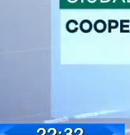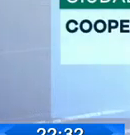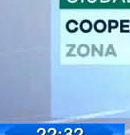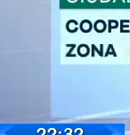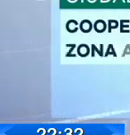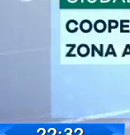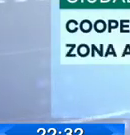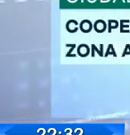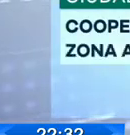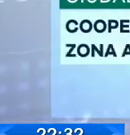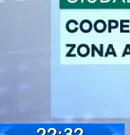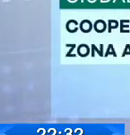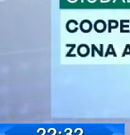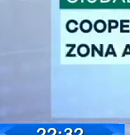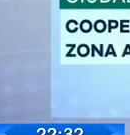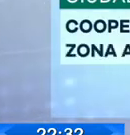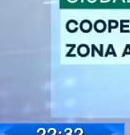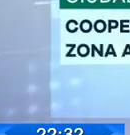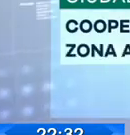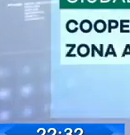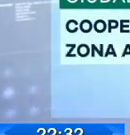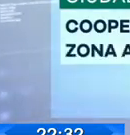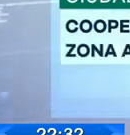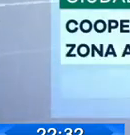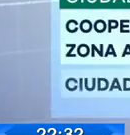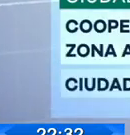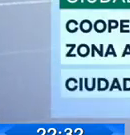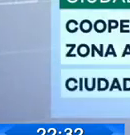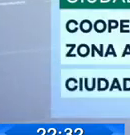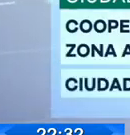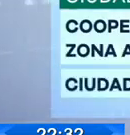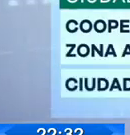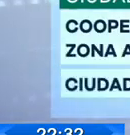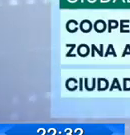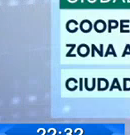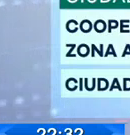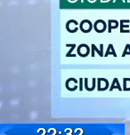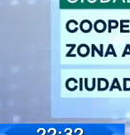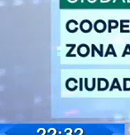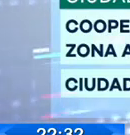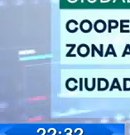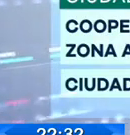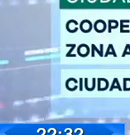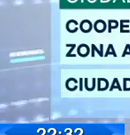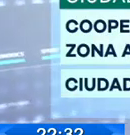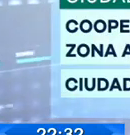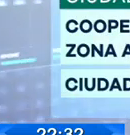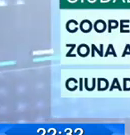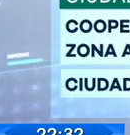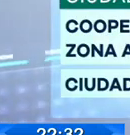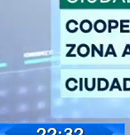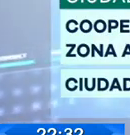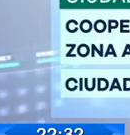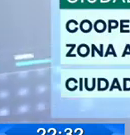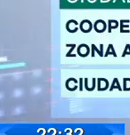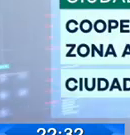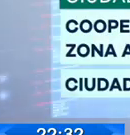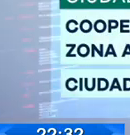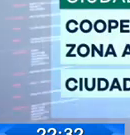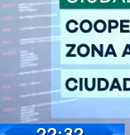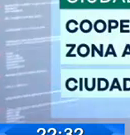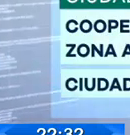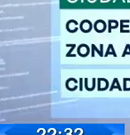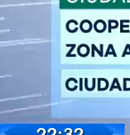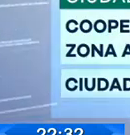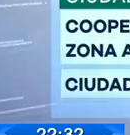Pablo Neruda. En la Ciudadela Siete Lagos, las cooperativas de la zona como 10 de Agosto y la zona Android. En la Ciudadela, La